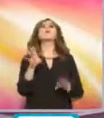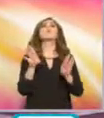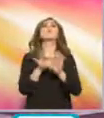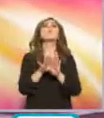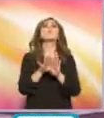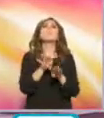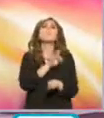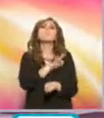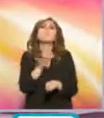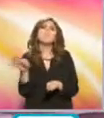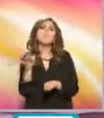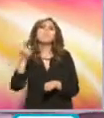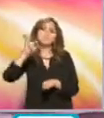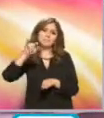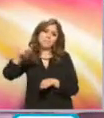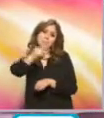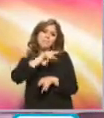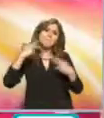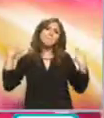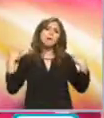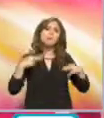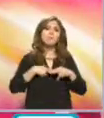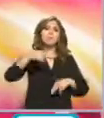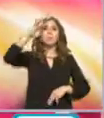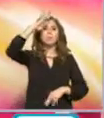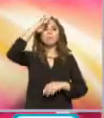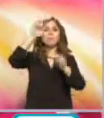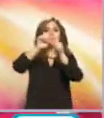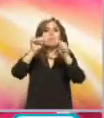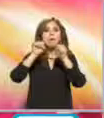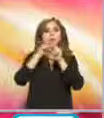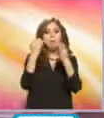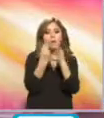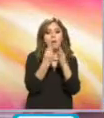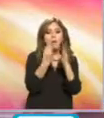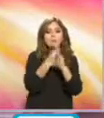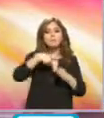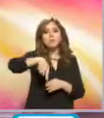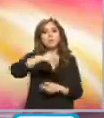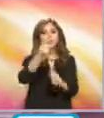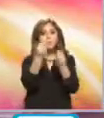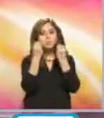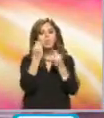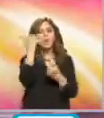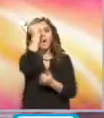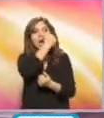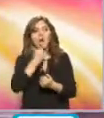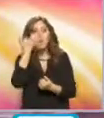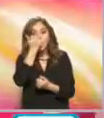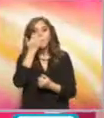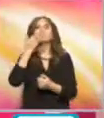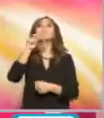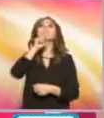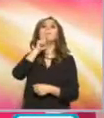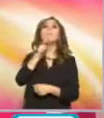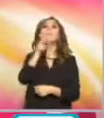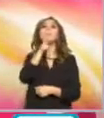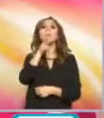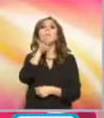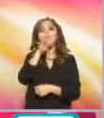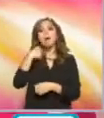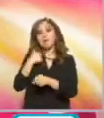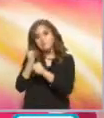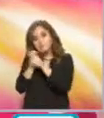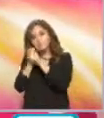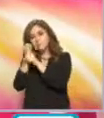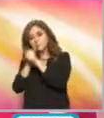tantos alumnos, pero además los papás cada vez estamos leyendo más, investigando más y también nos volvemos más exigentes, ¿no? Con los